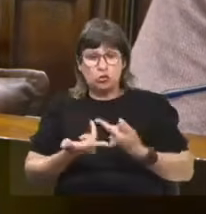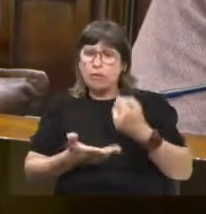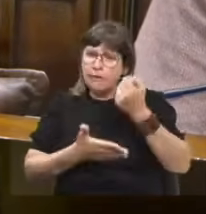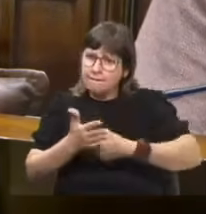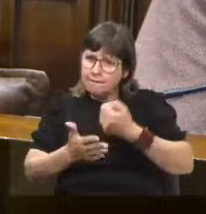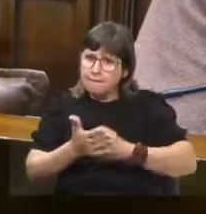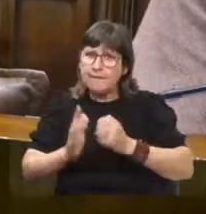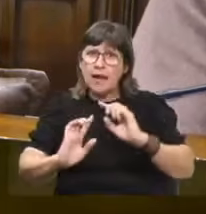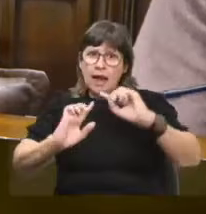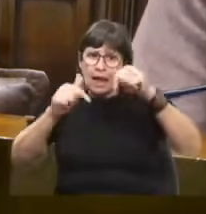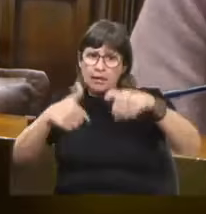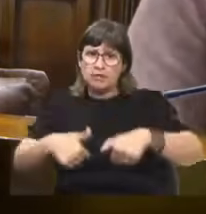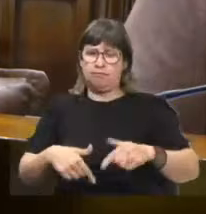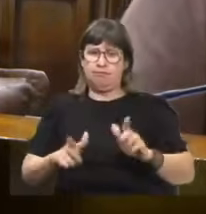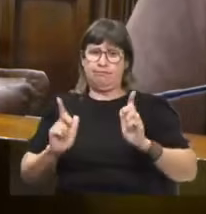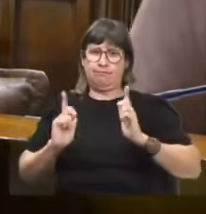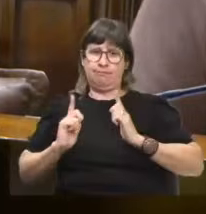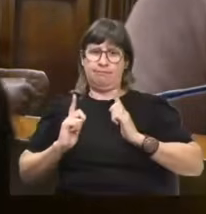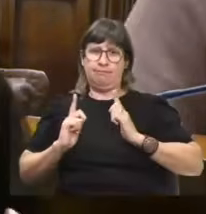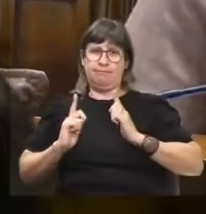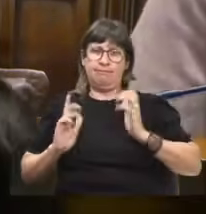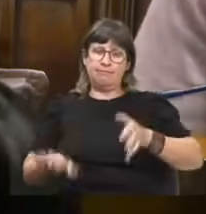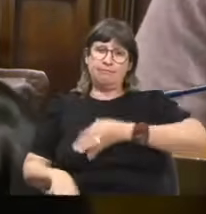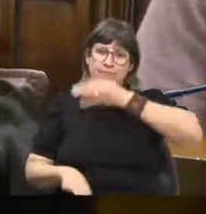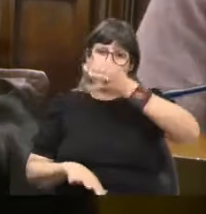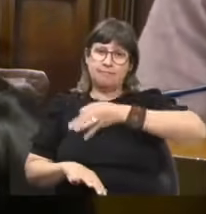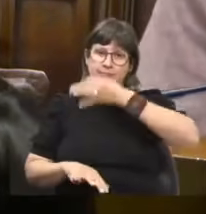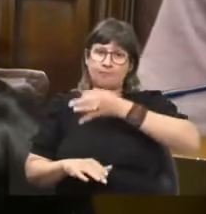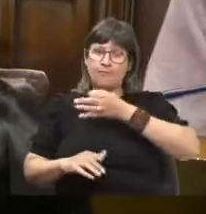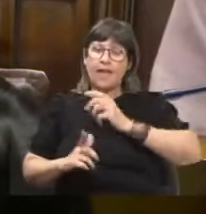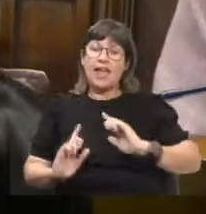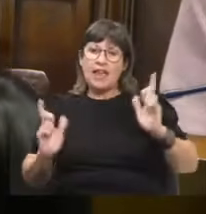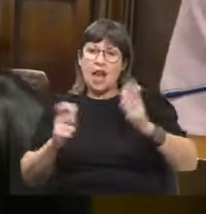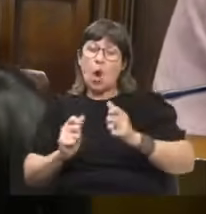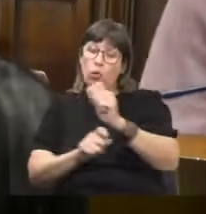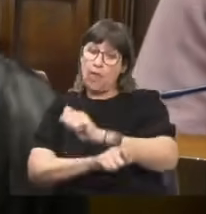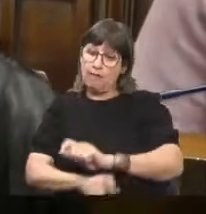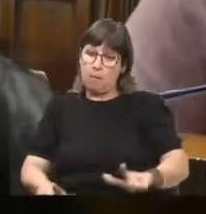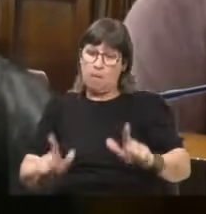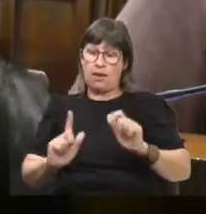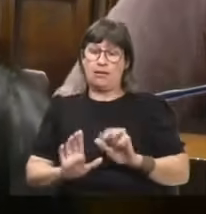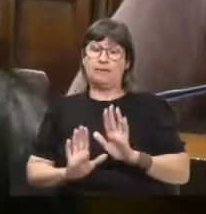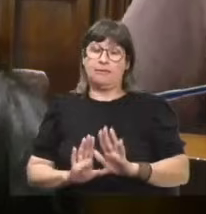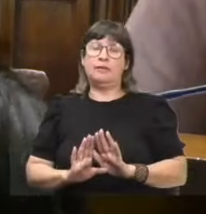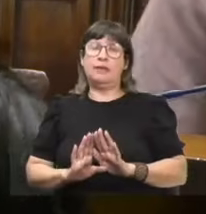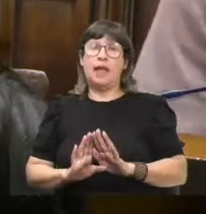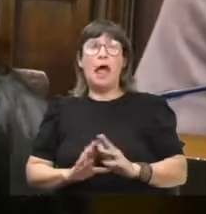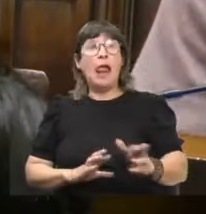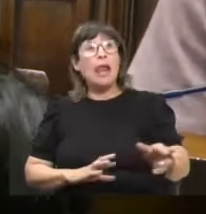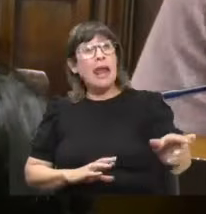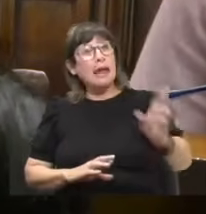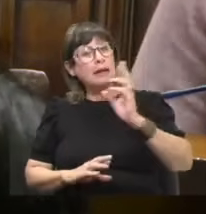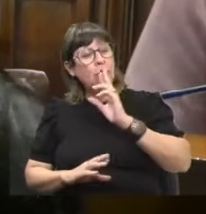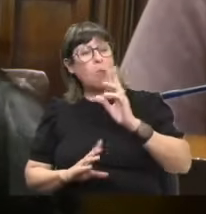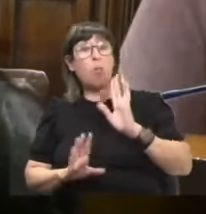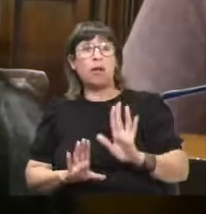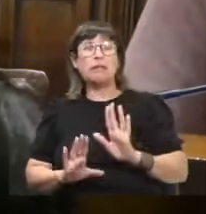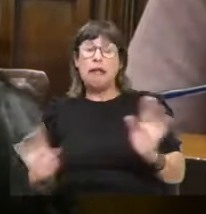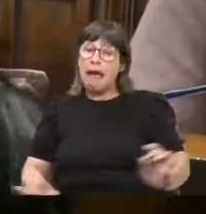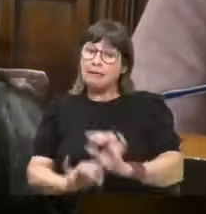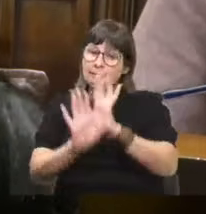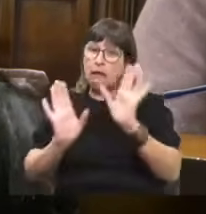en esperar el pronunciamiento de la Junta de Transparencia. La respuesta es